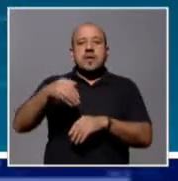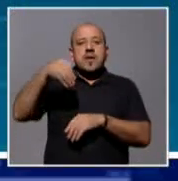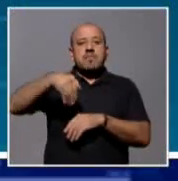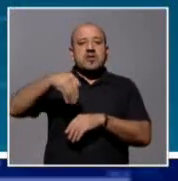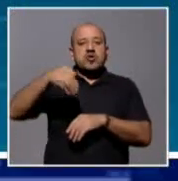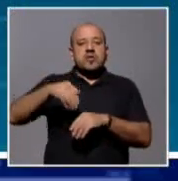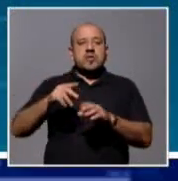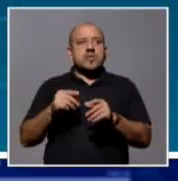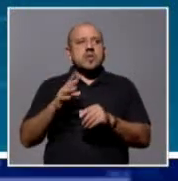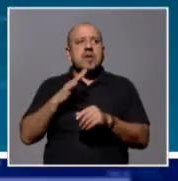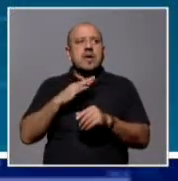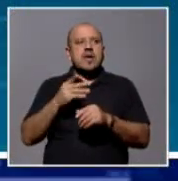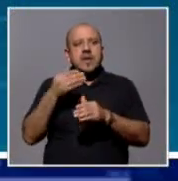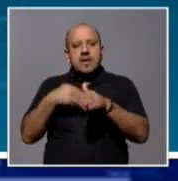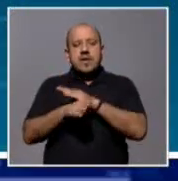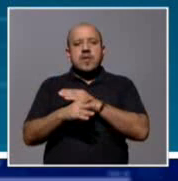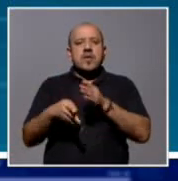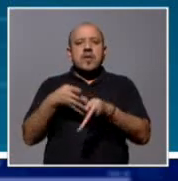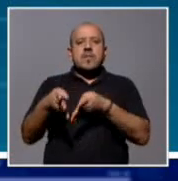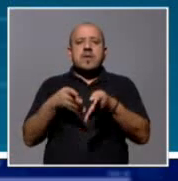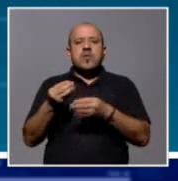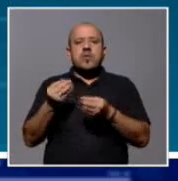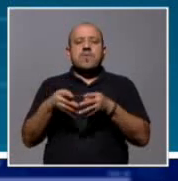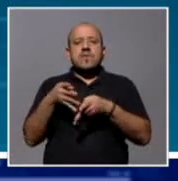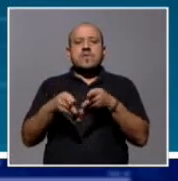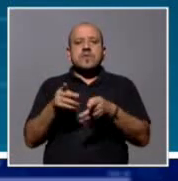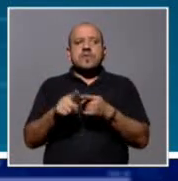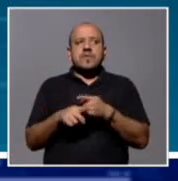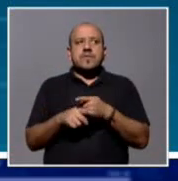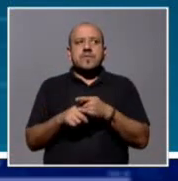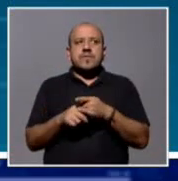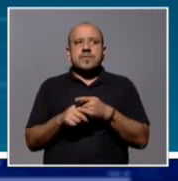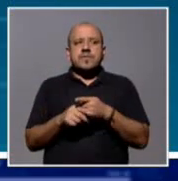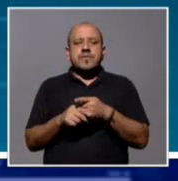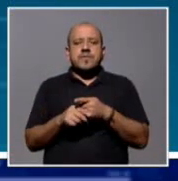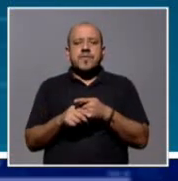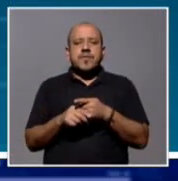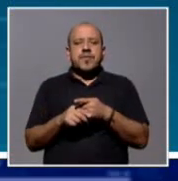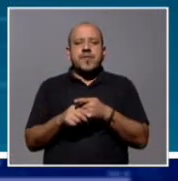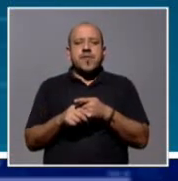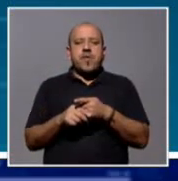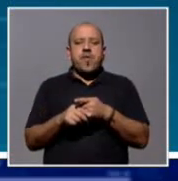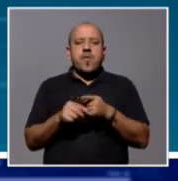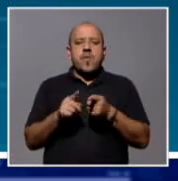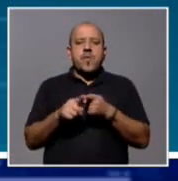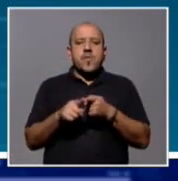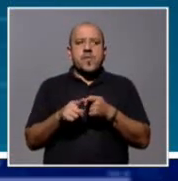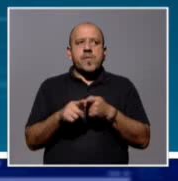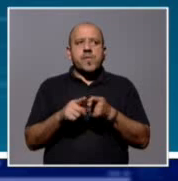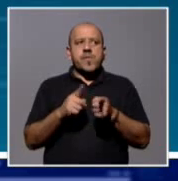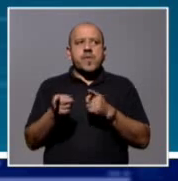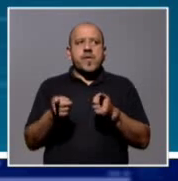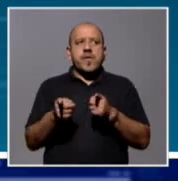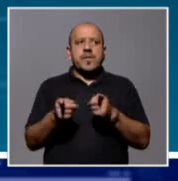la máquina adentro a nivel general? Quiero decir, ¿cómo funciona? A nivel general tiene de este lado un montón de sistemas